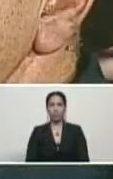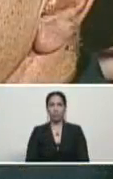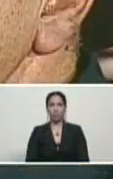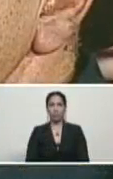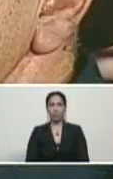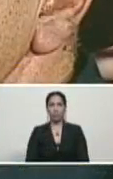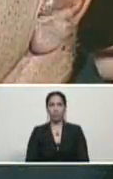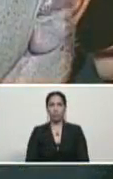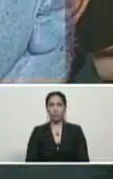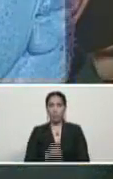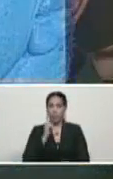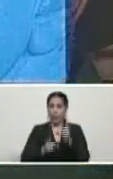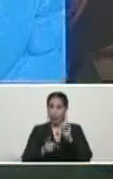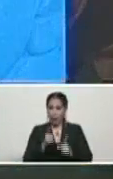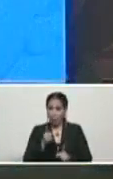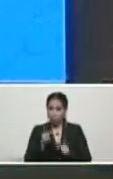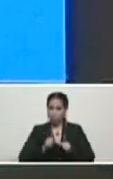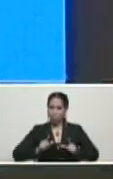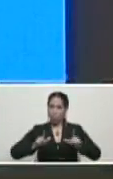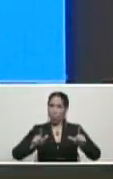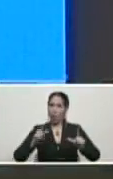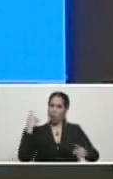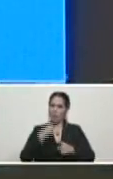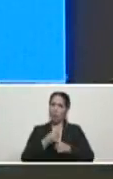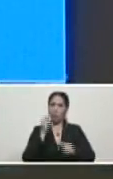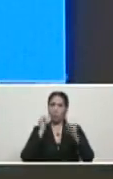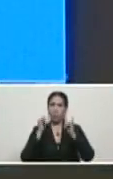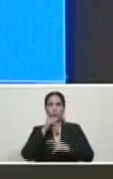Y si en algún lugar hay que celebrar la historia,